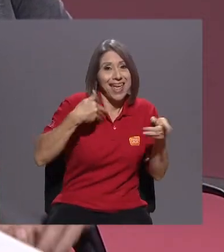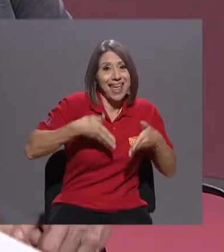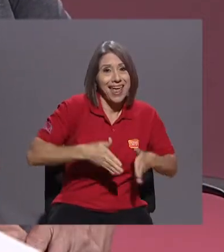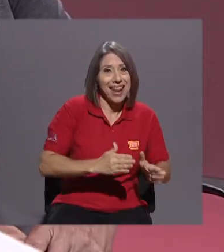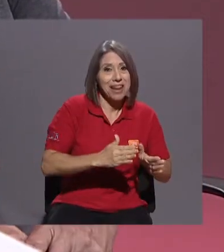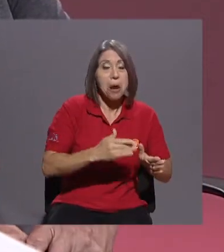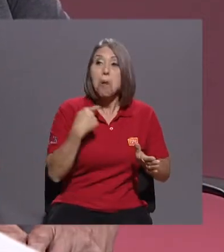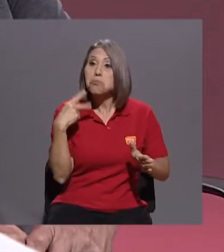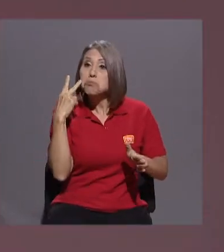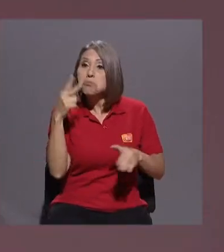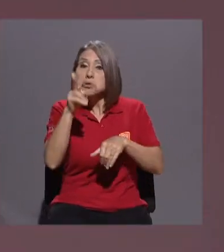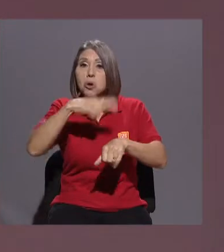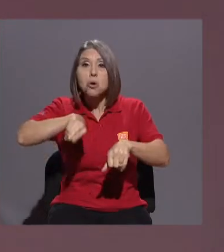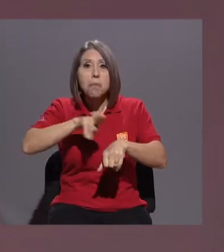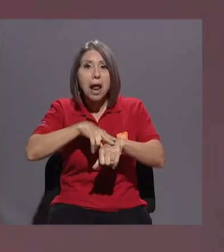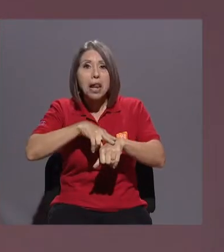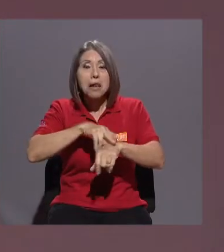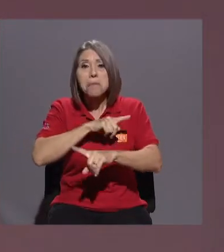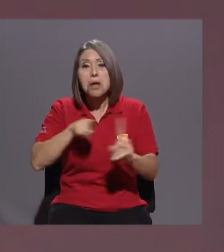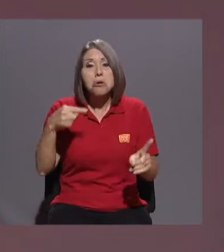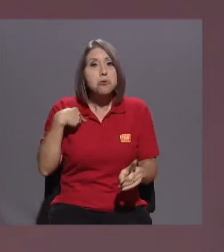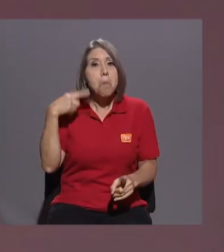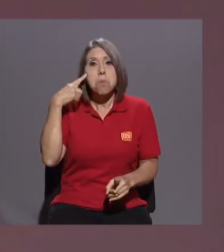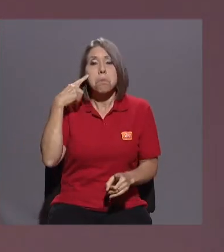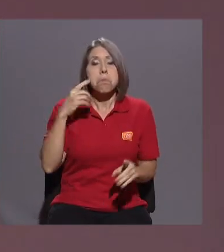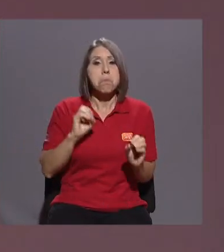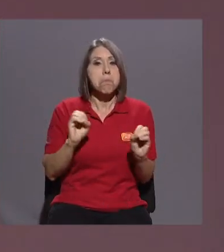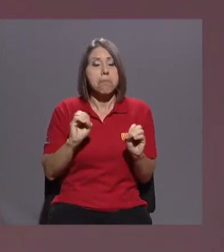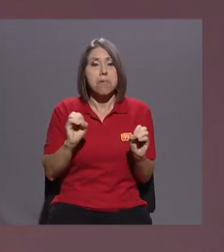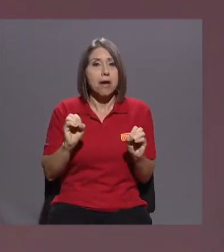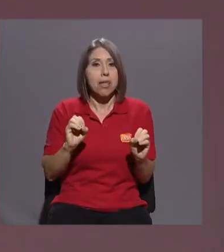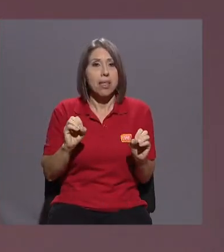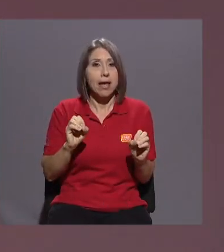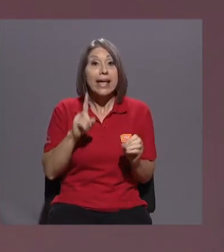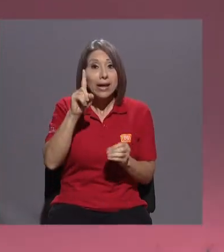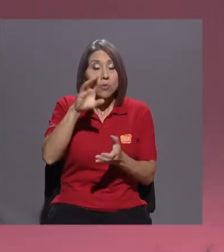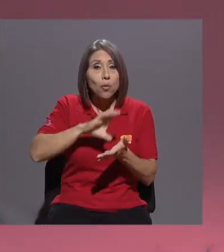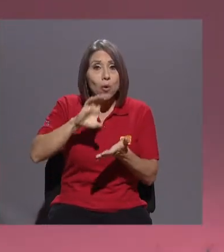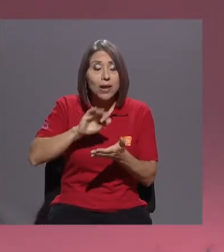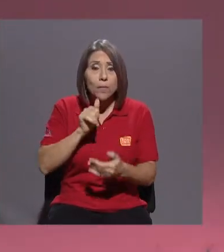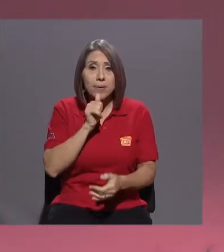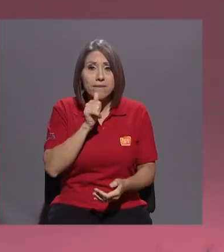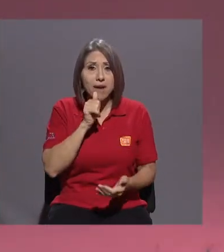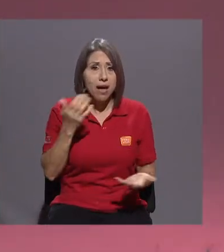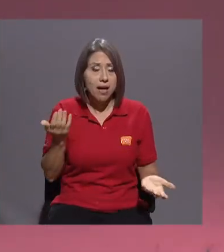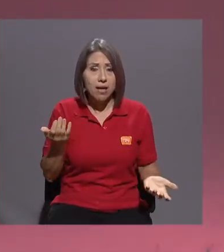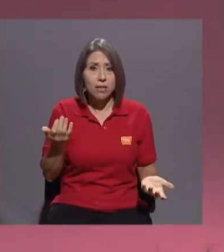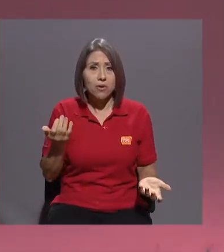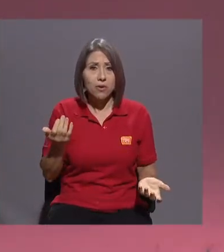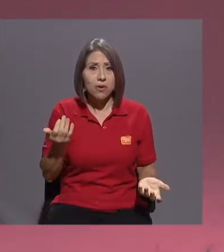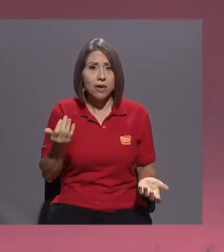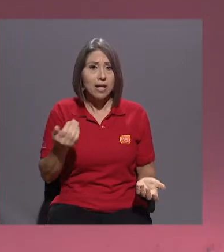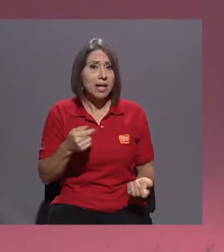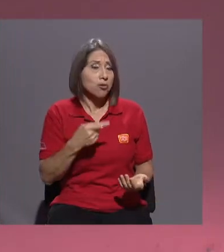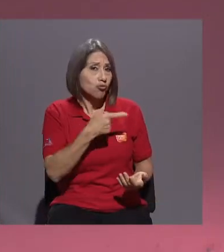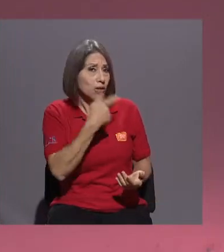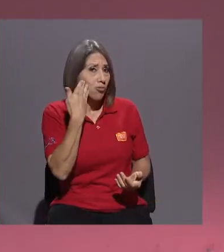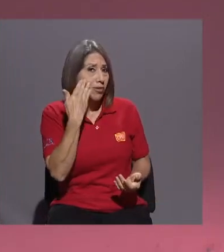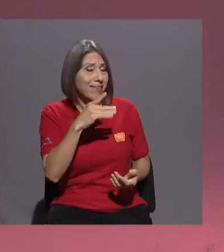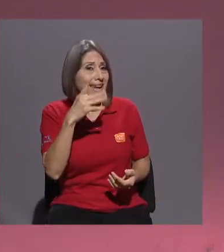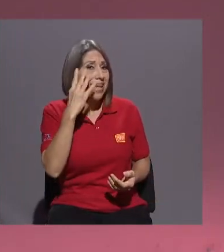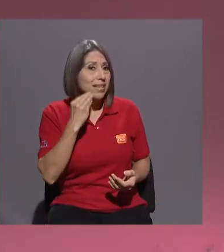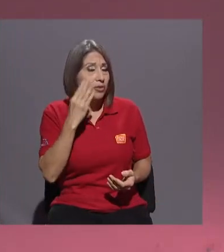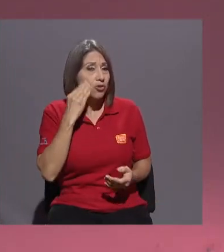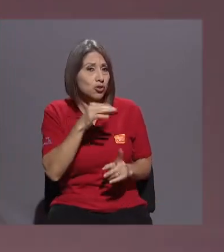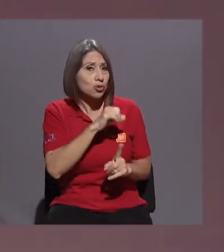Yo lo vi normal Pero jamás creí Que Que él tuviera En un colegio privado Que